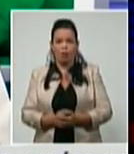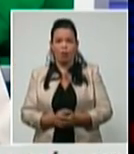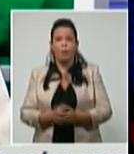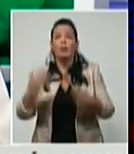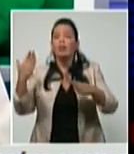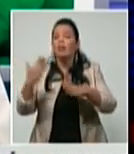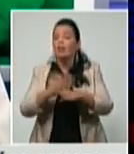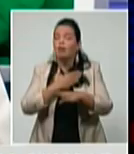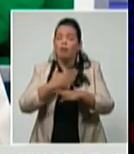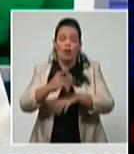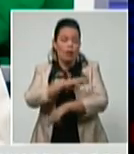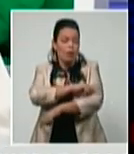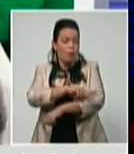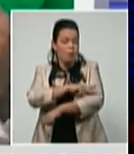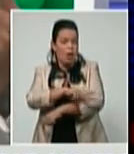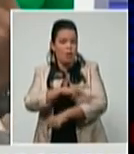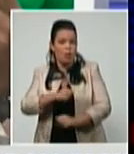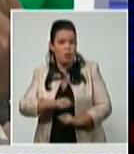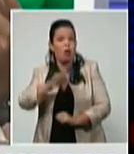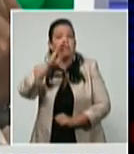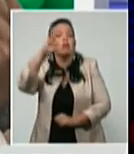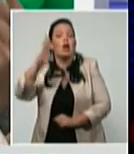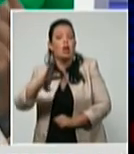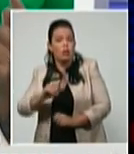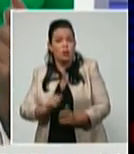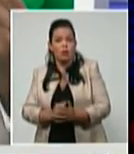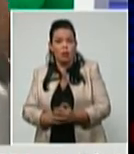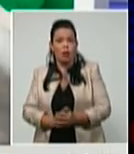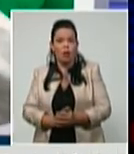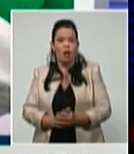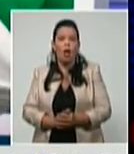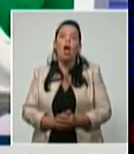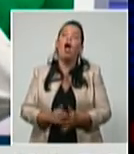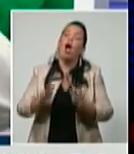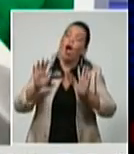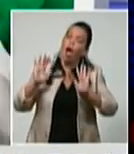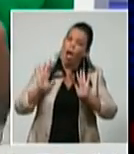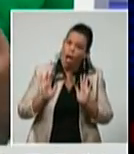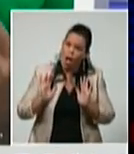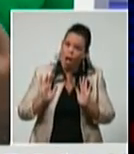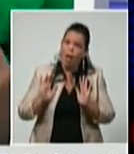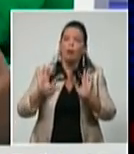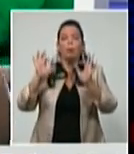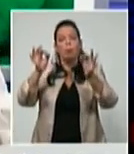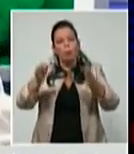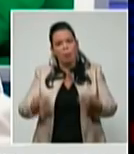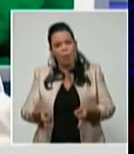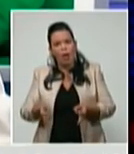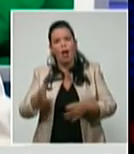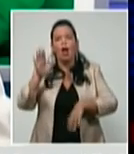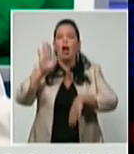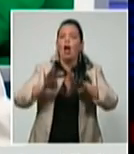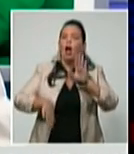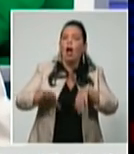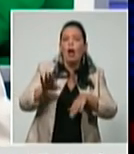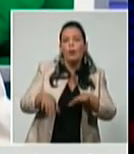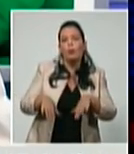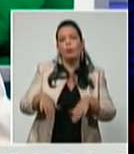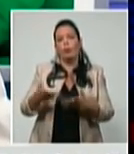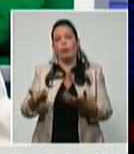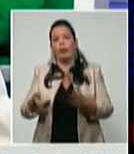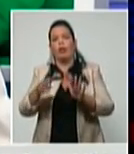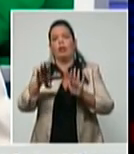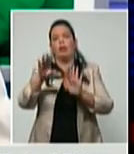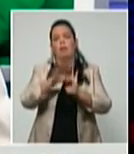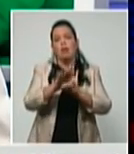de Brasil, que muchas veces no vienen directo por las restricciones que no son precisamente las de